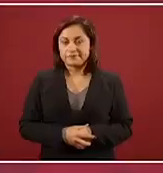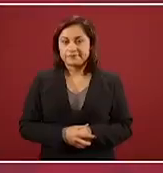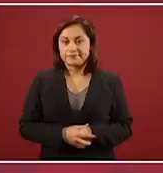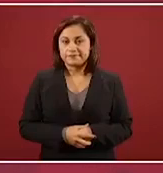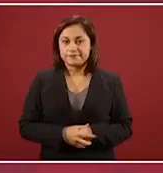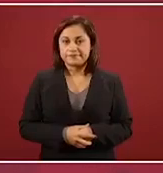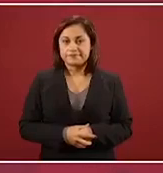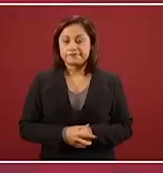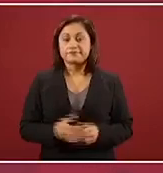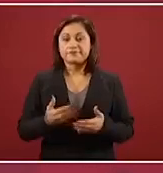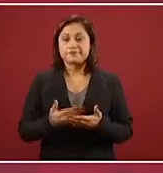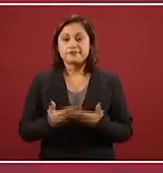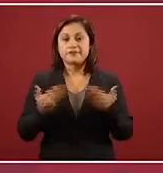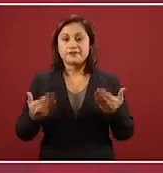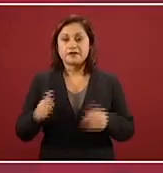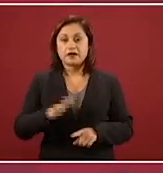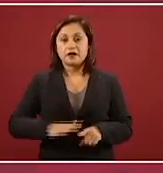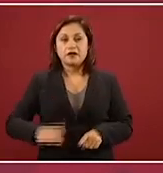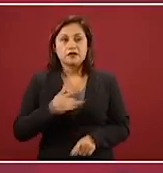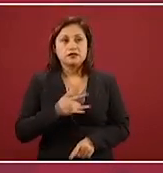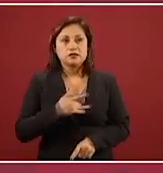ya no se ve bien